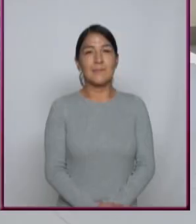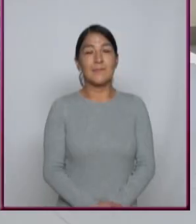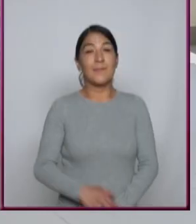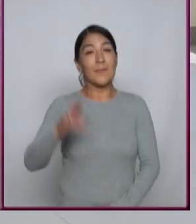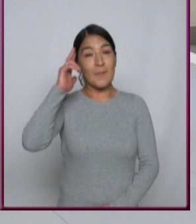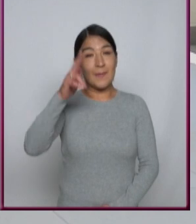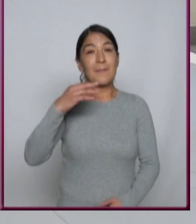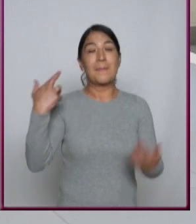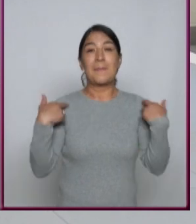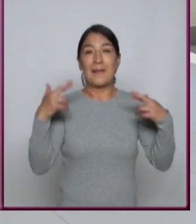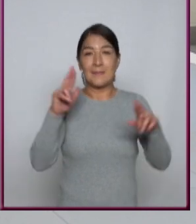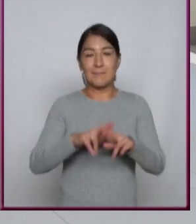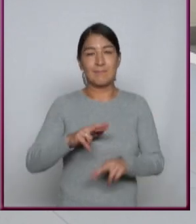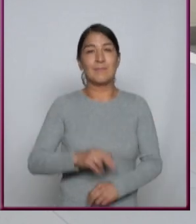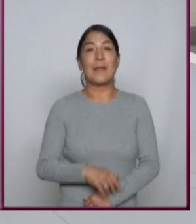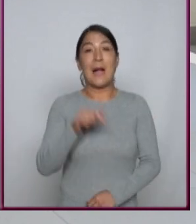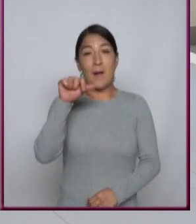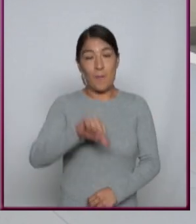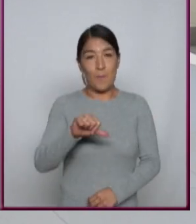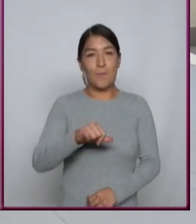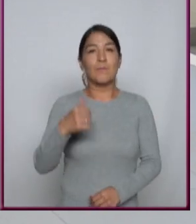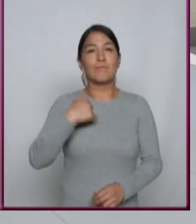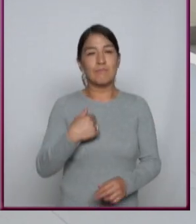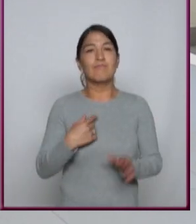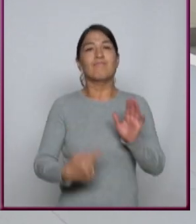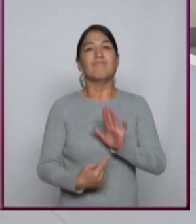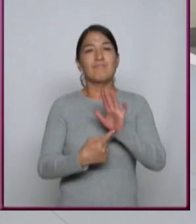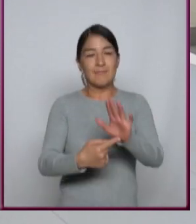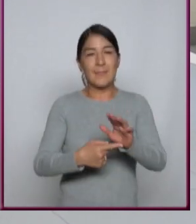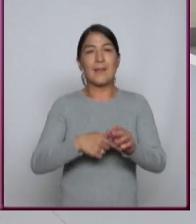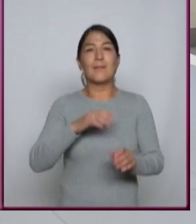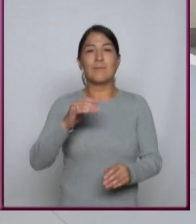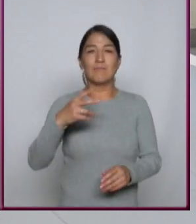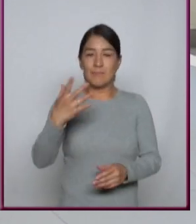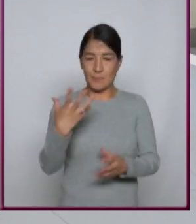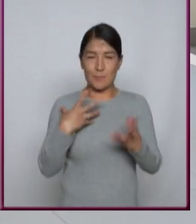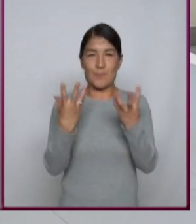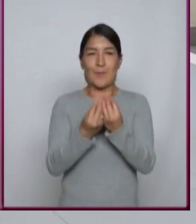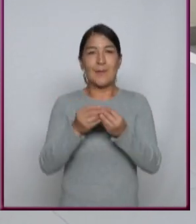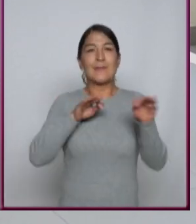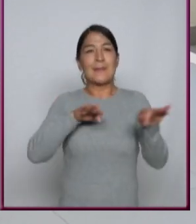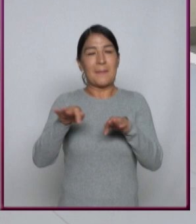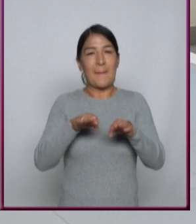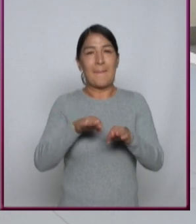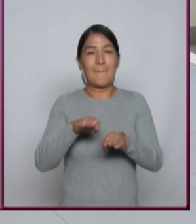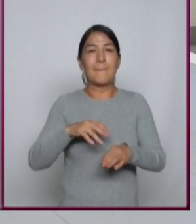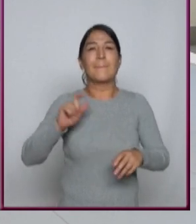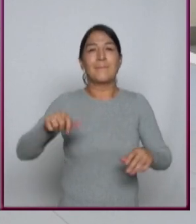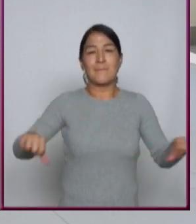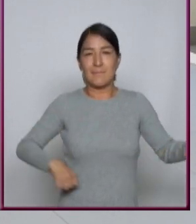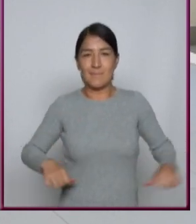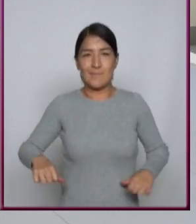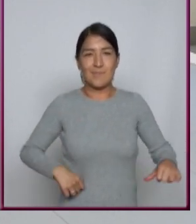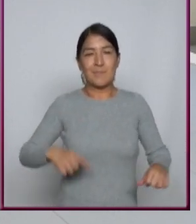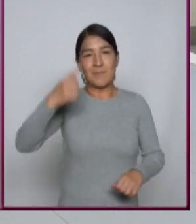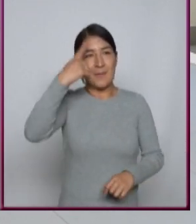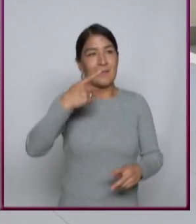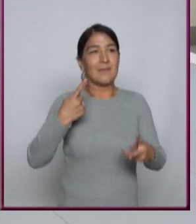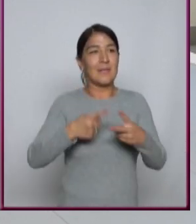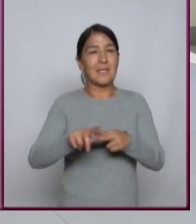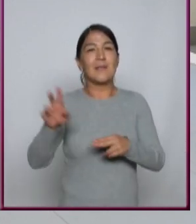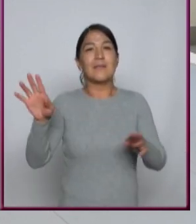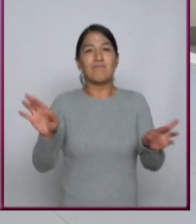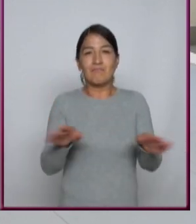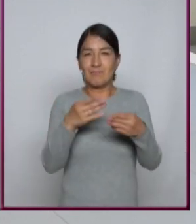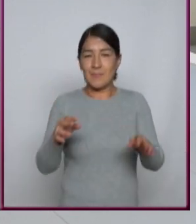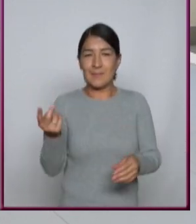Hola, profesor. En esta ocasión me tocará trabajar con ustedes la pausa activa que tiene que ver con iniciación al ritmo.